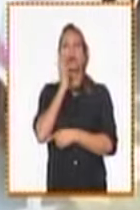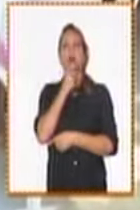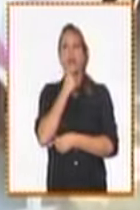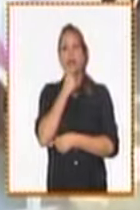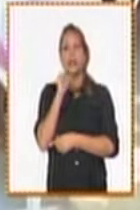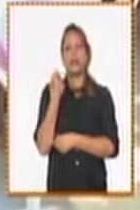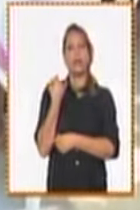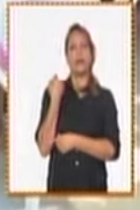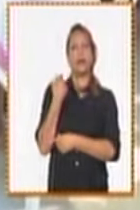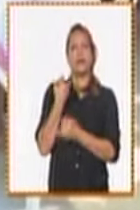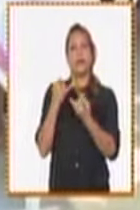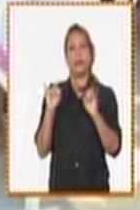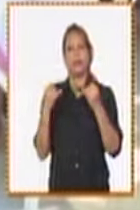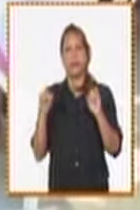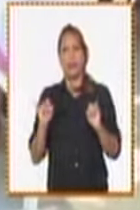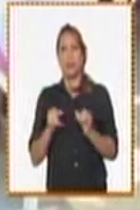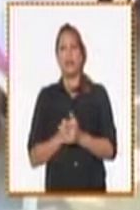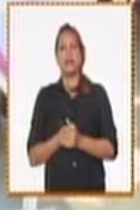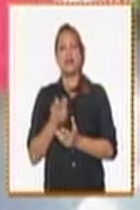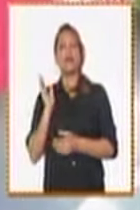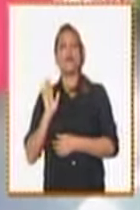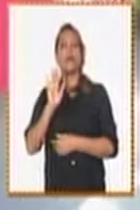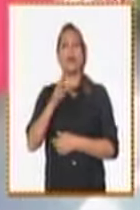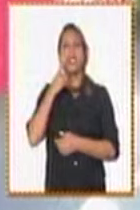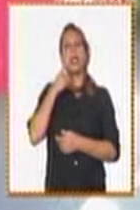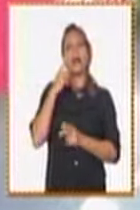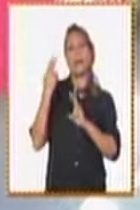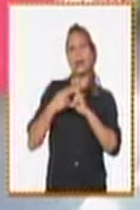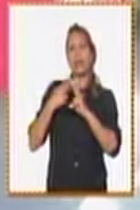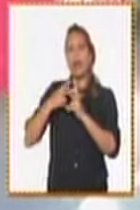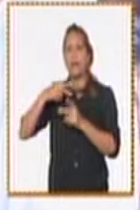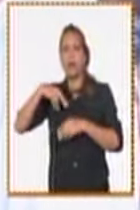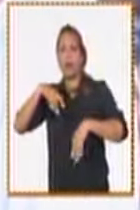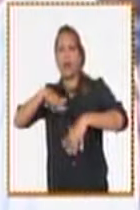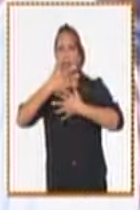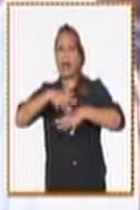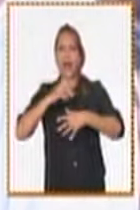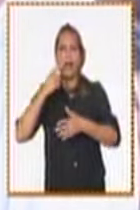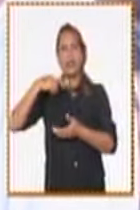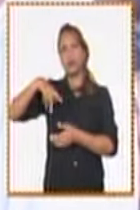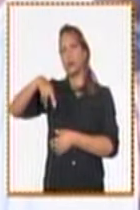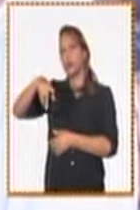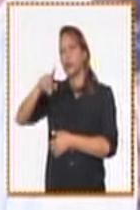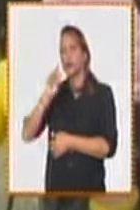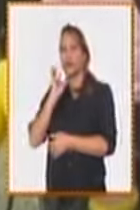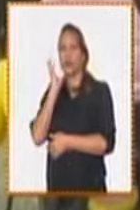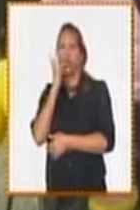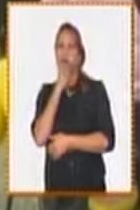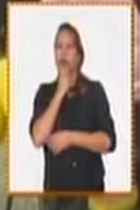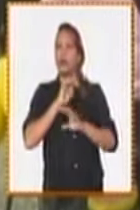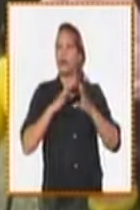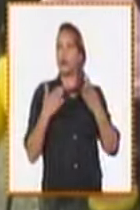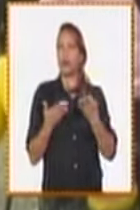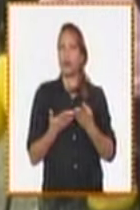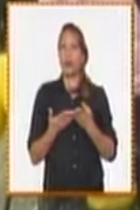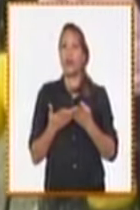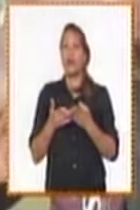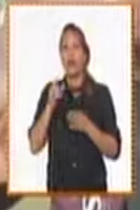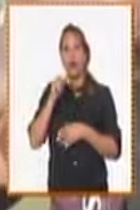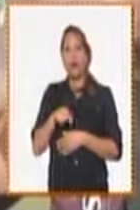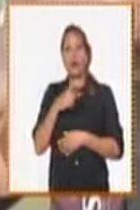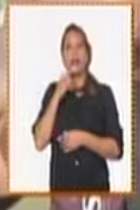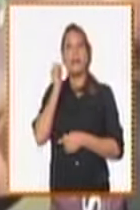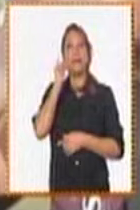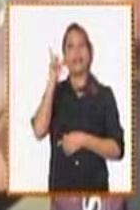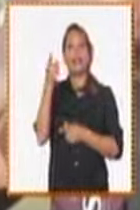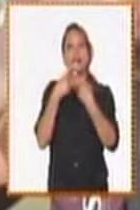auténtica, venir a Bayamo, caminar sus calles. Yo creo que hoy los que pudieron vivir la experiencia de cantar el himno desde esa